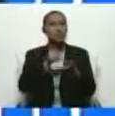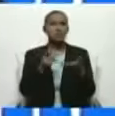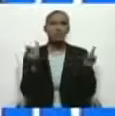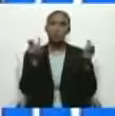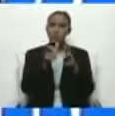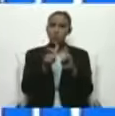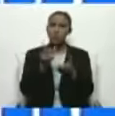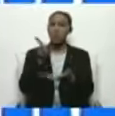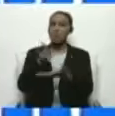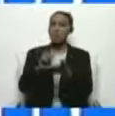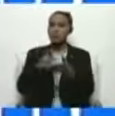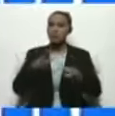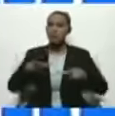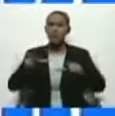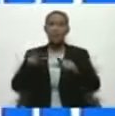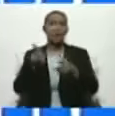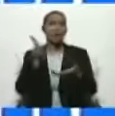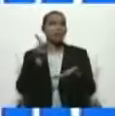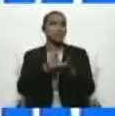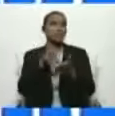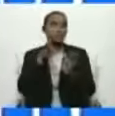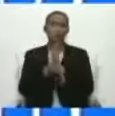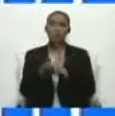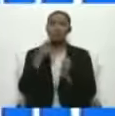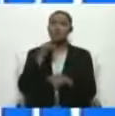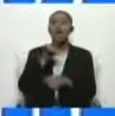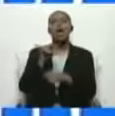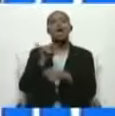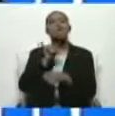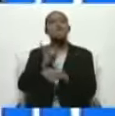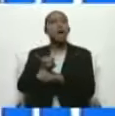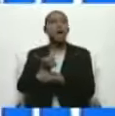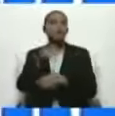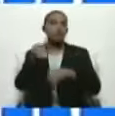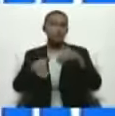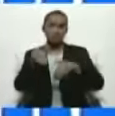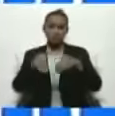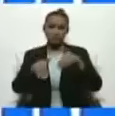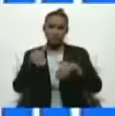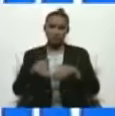reuniones. Se fraguó un fraude electoral.